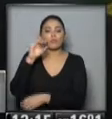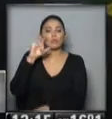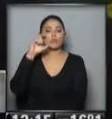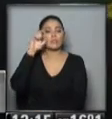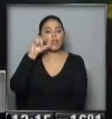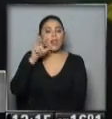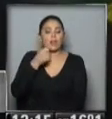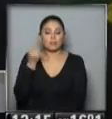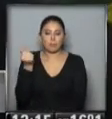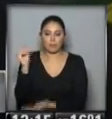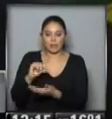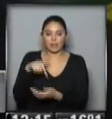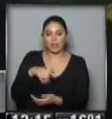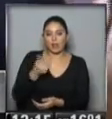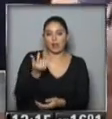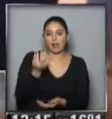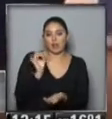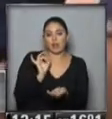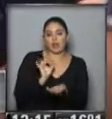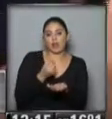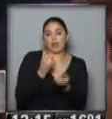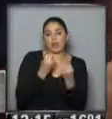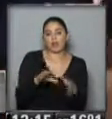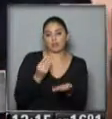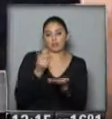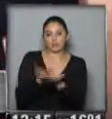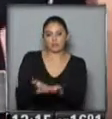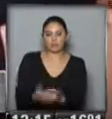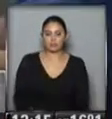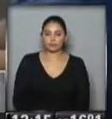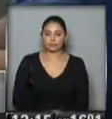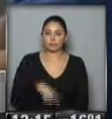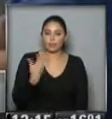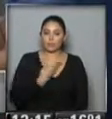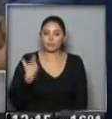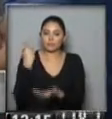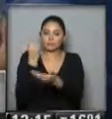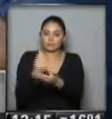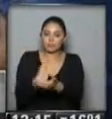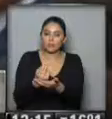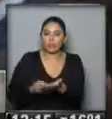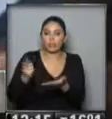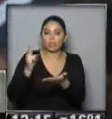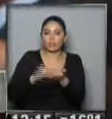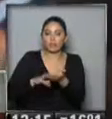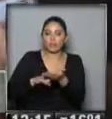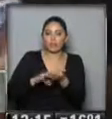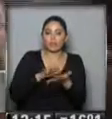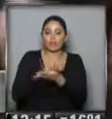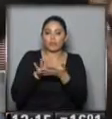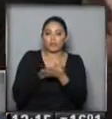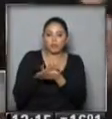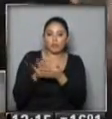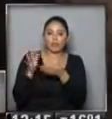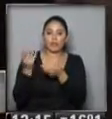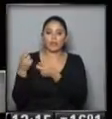renuncia. Admisión del cargo de primer ministro. Passos Coelho, que lo sucedió, profundizó y repitió la fórmula elaborada por la Comisión